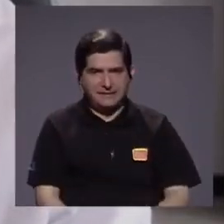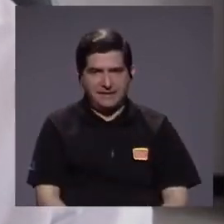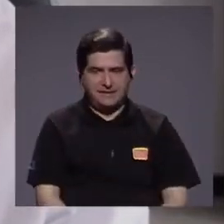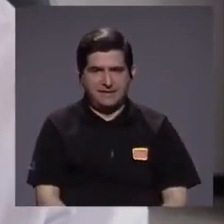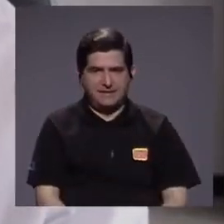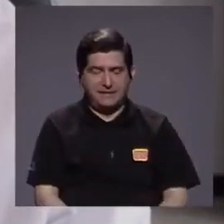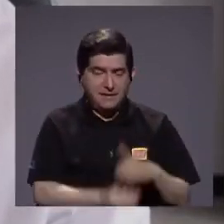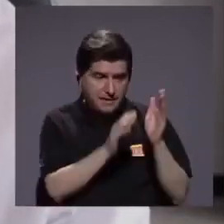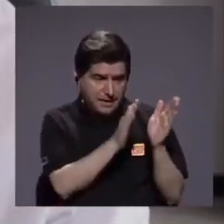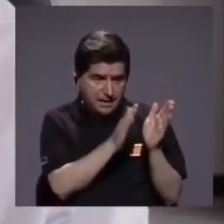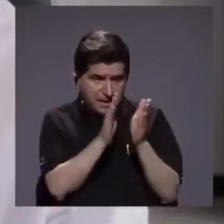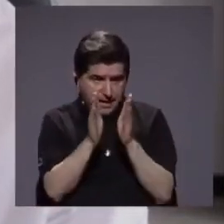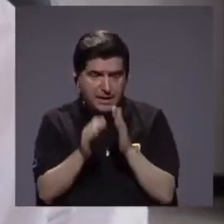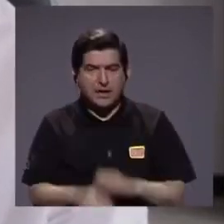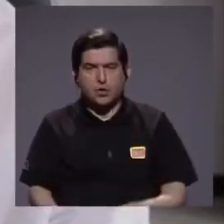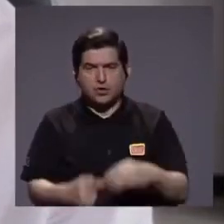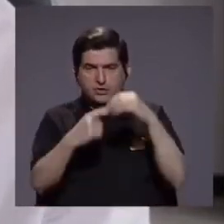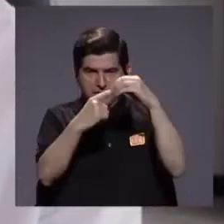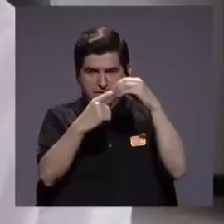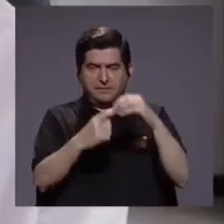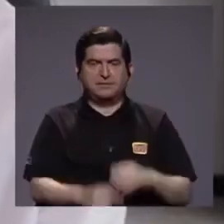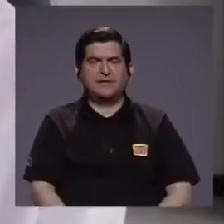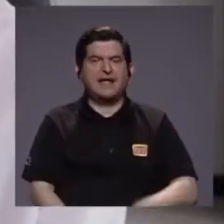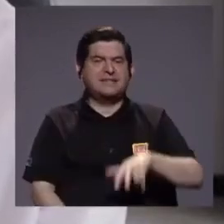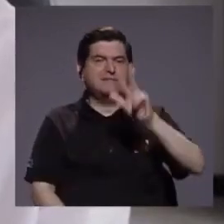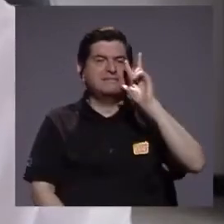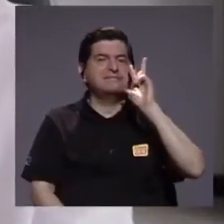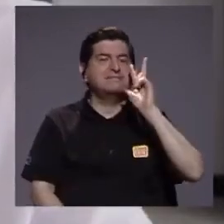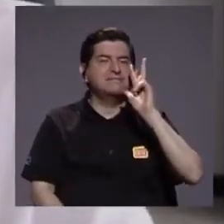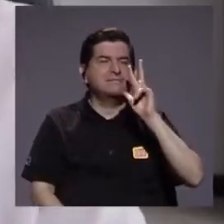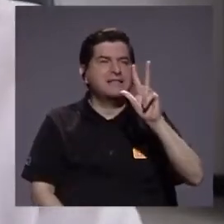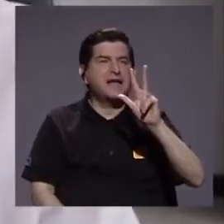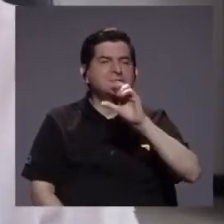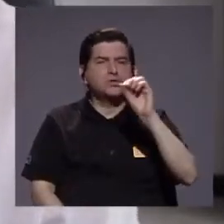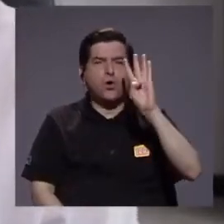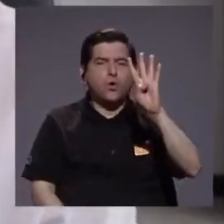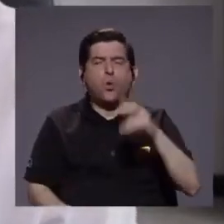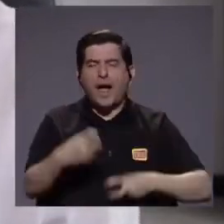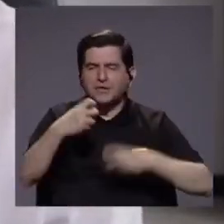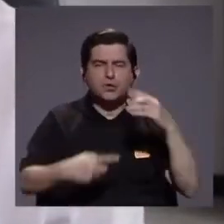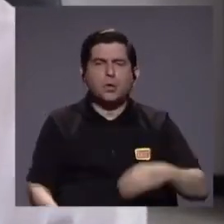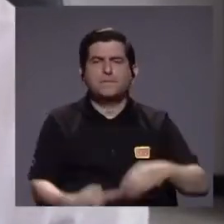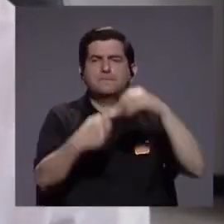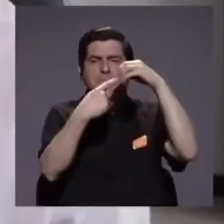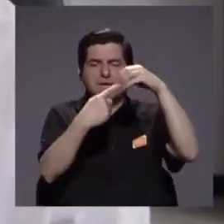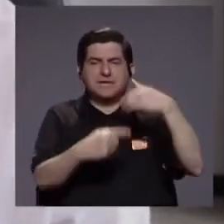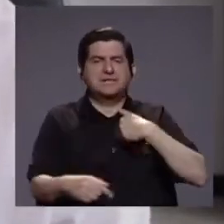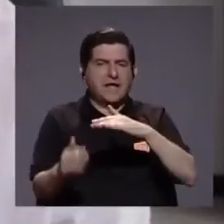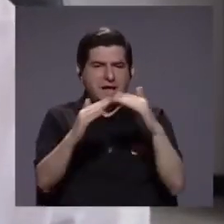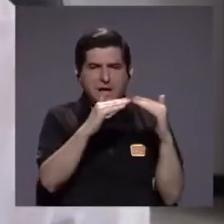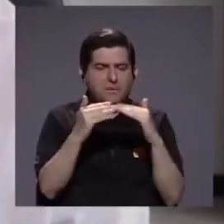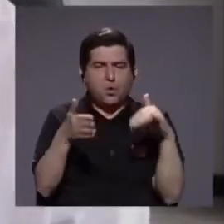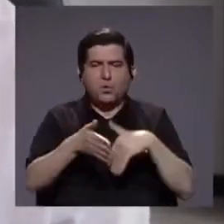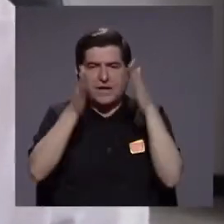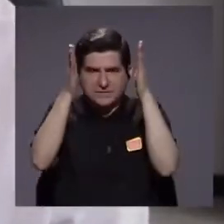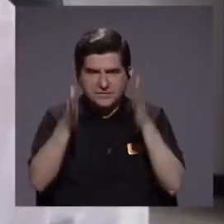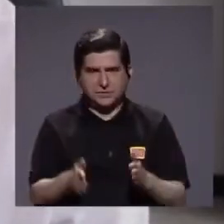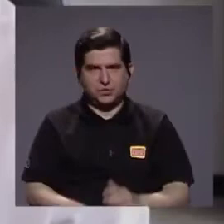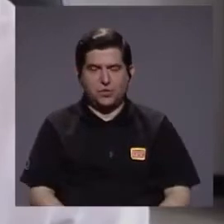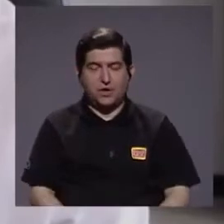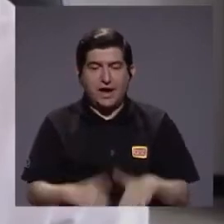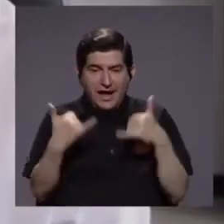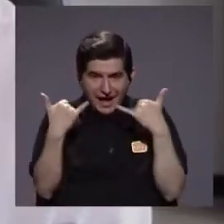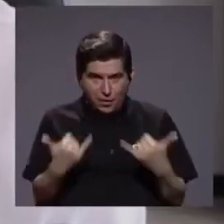en orden de prioridad cuáles son las cuatro principales problemáticas de la población estudiantil en